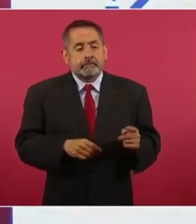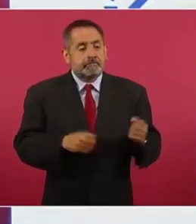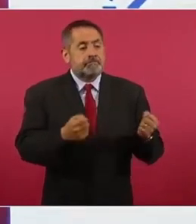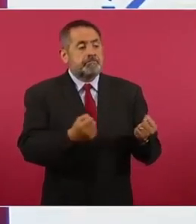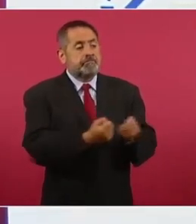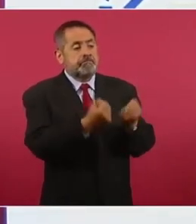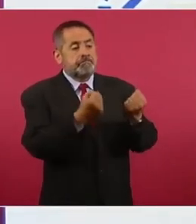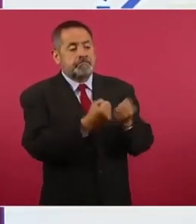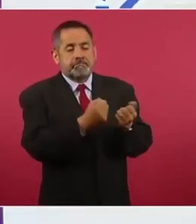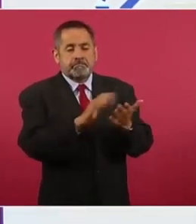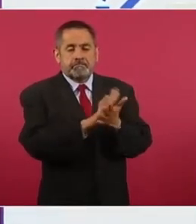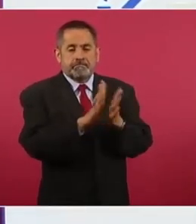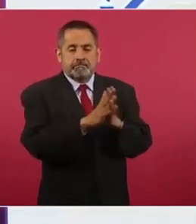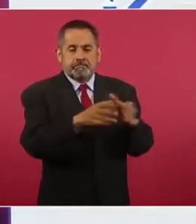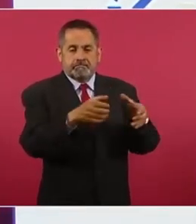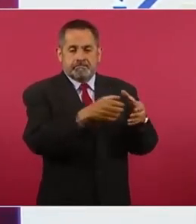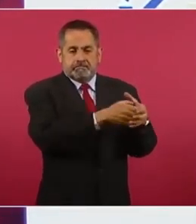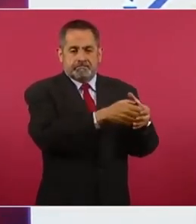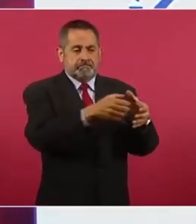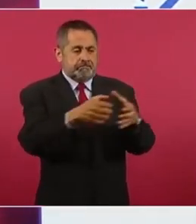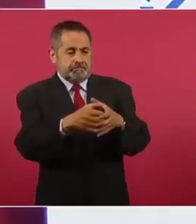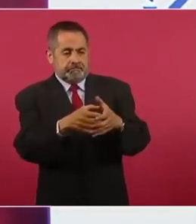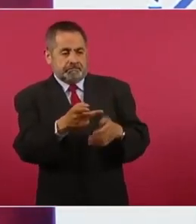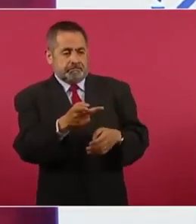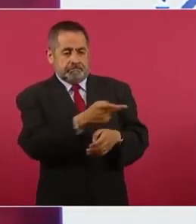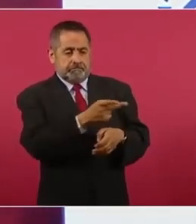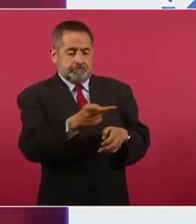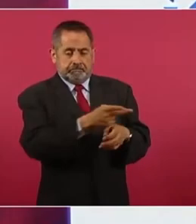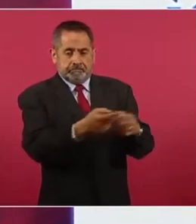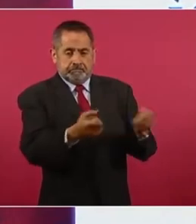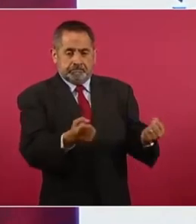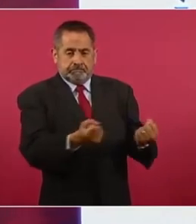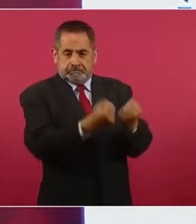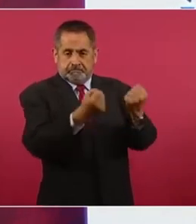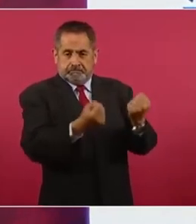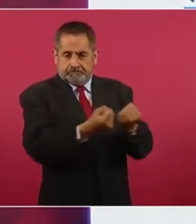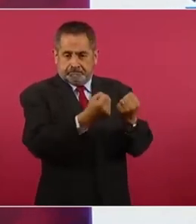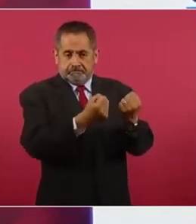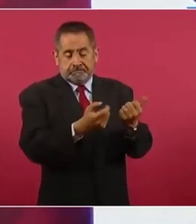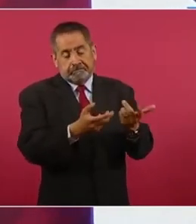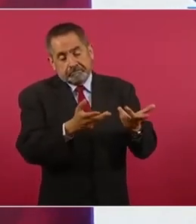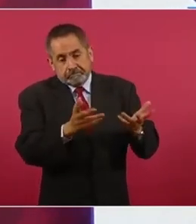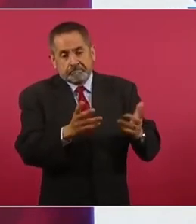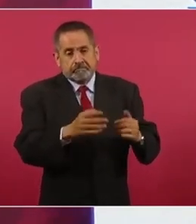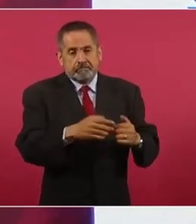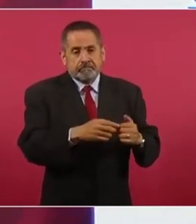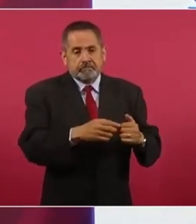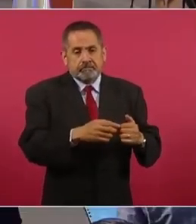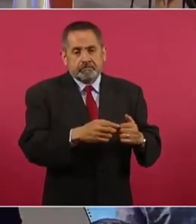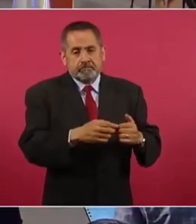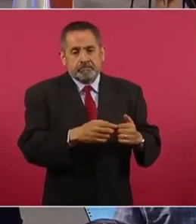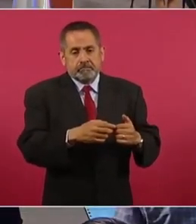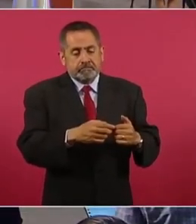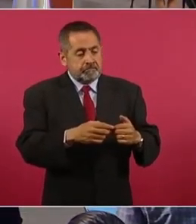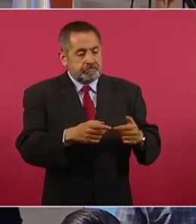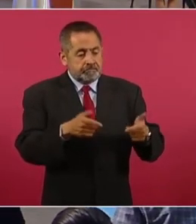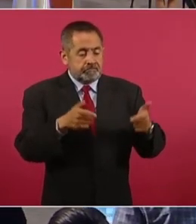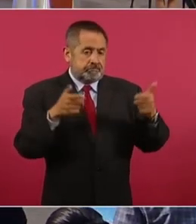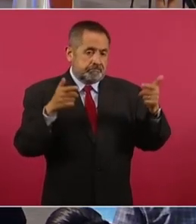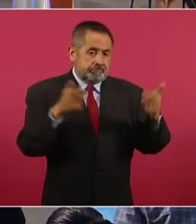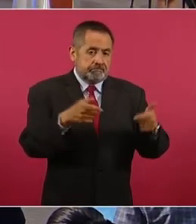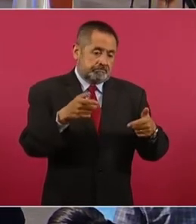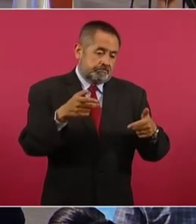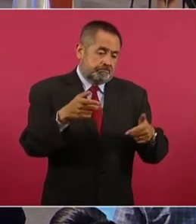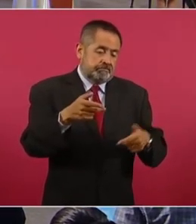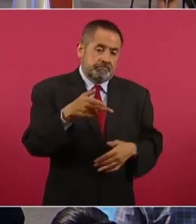enfrentamiento entre grupos se llevan a